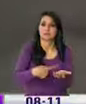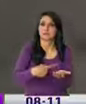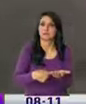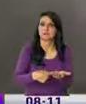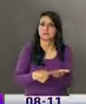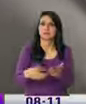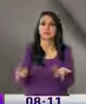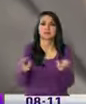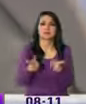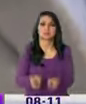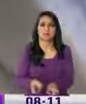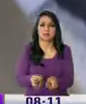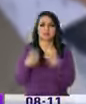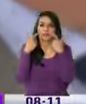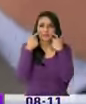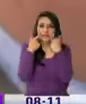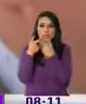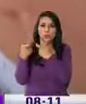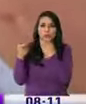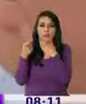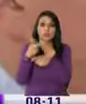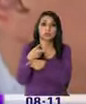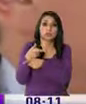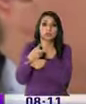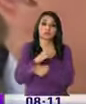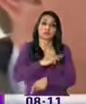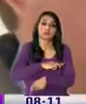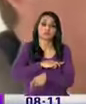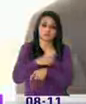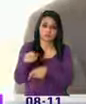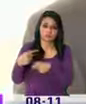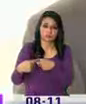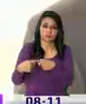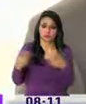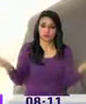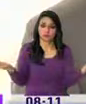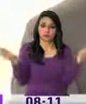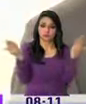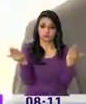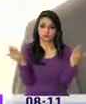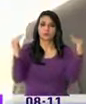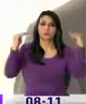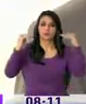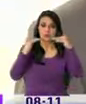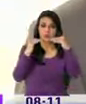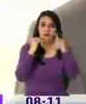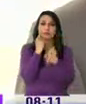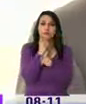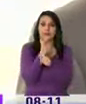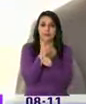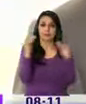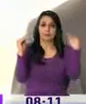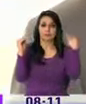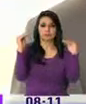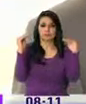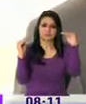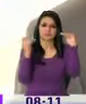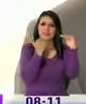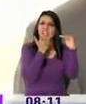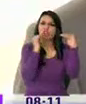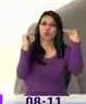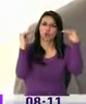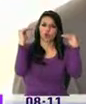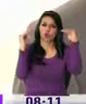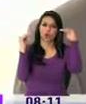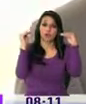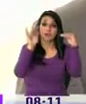igual forma realiza la veeduría del Consejo Metropolitano de Quito. Y si es que existiese un margen de error